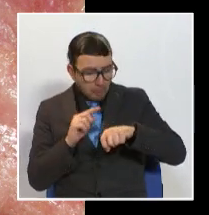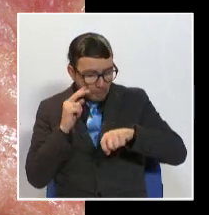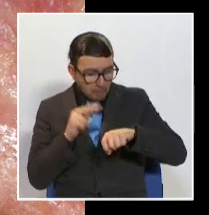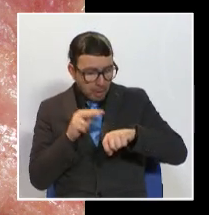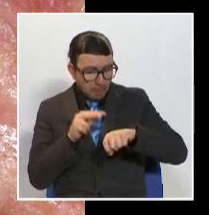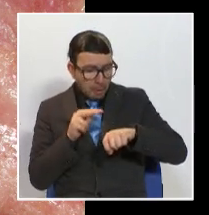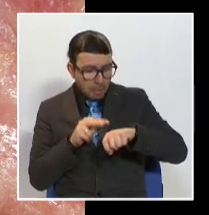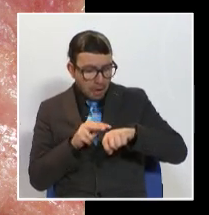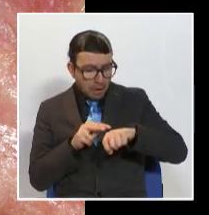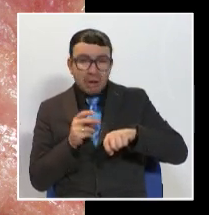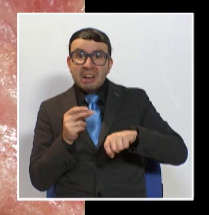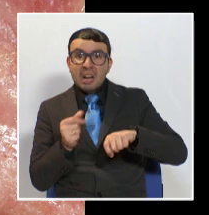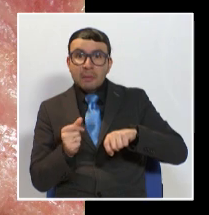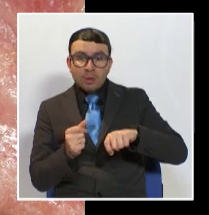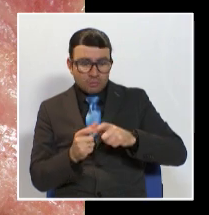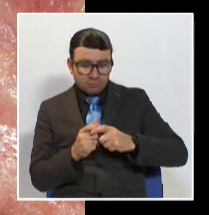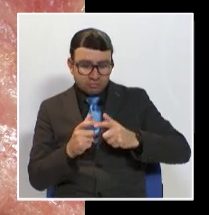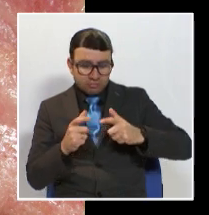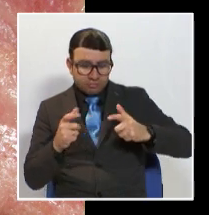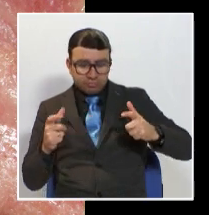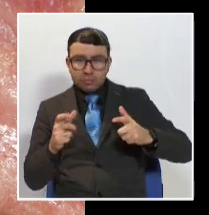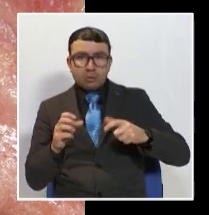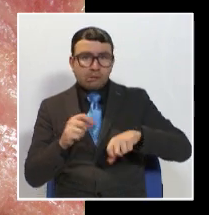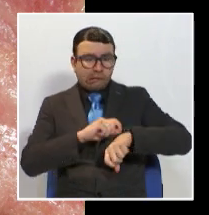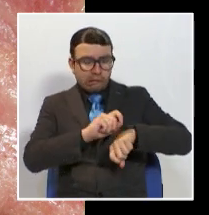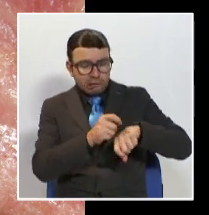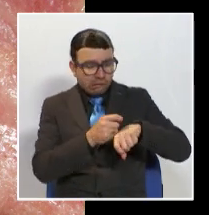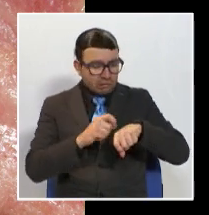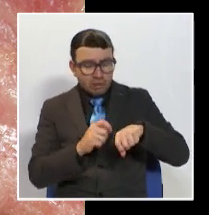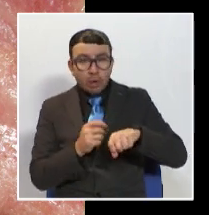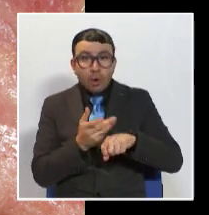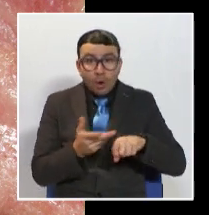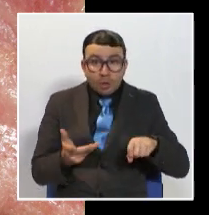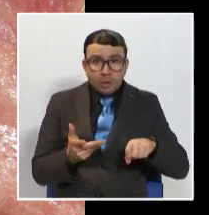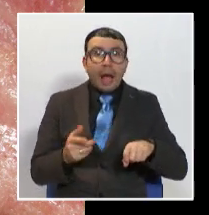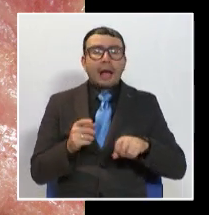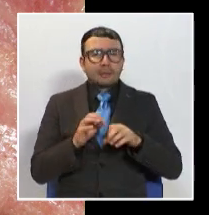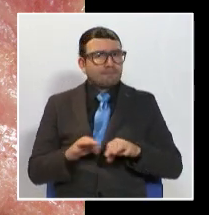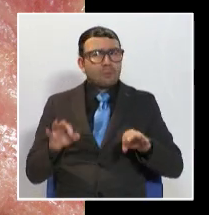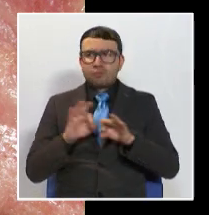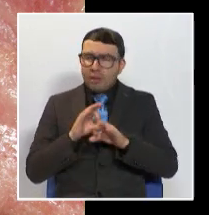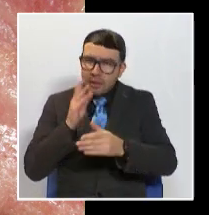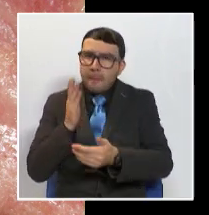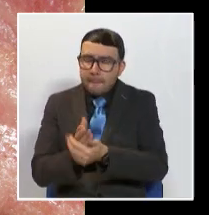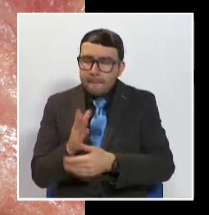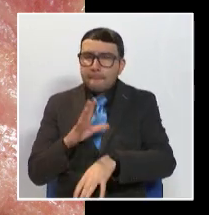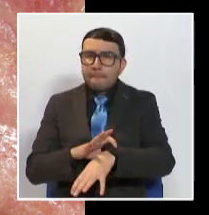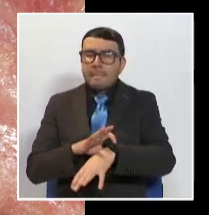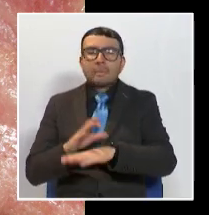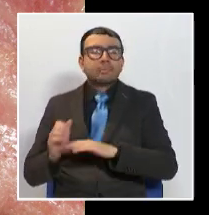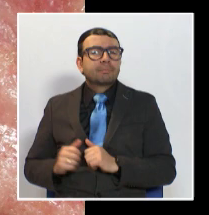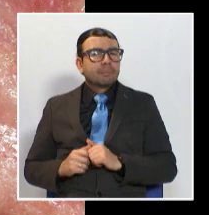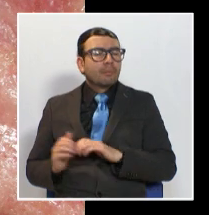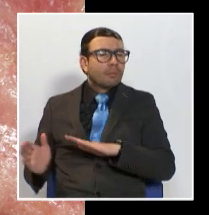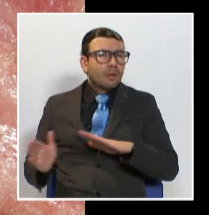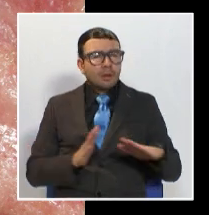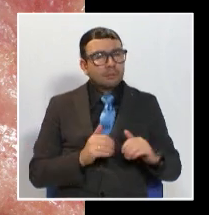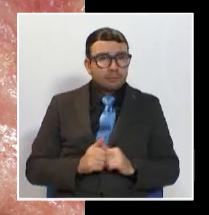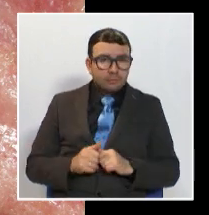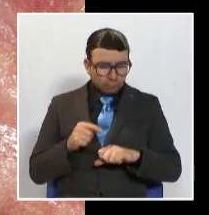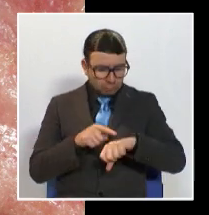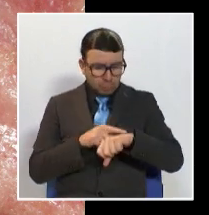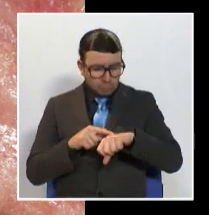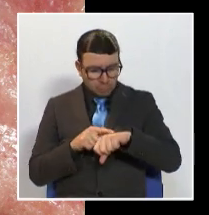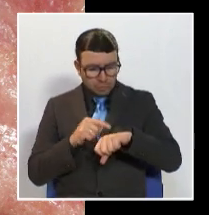lesión rápidamente cambió en el tiempo, es el signo de alarma tal vez más importante en cáncer de piel. Otros signos de alarma en lesiones que no sean